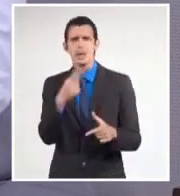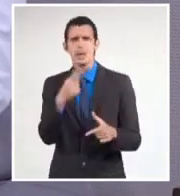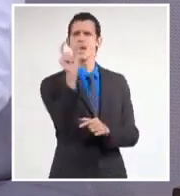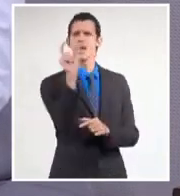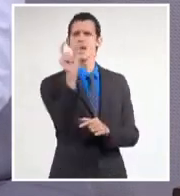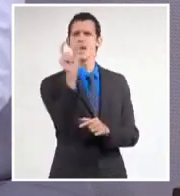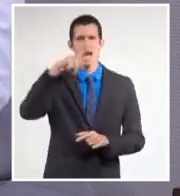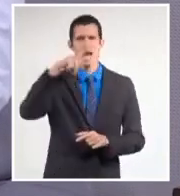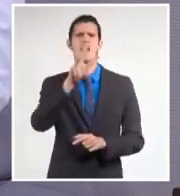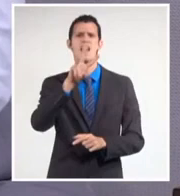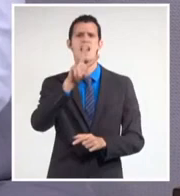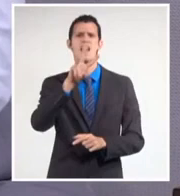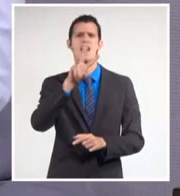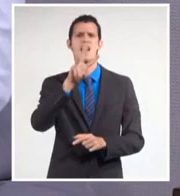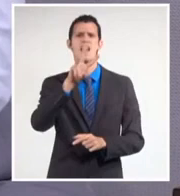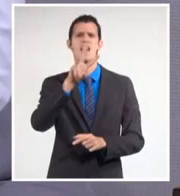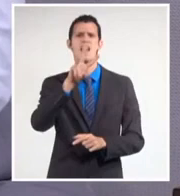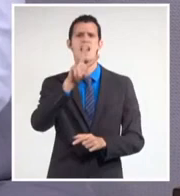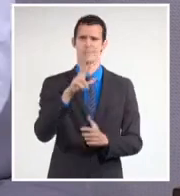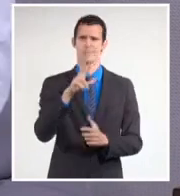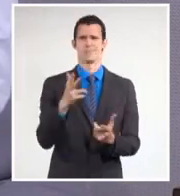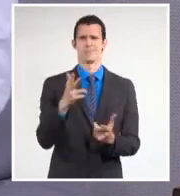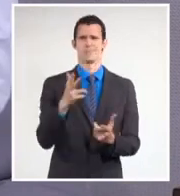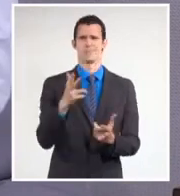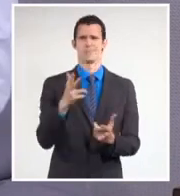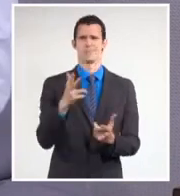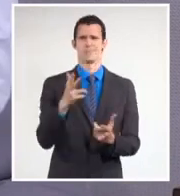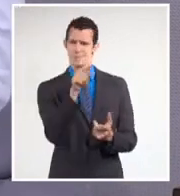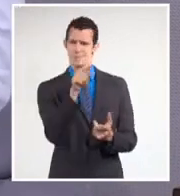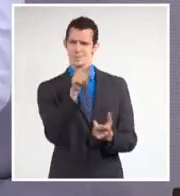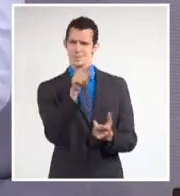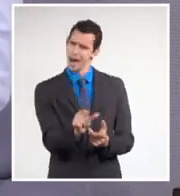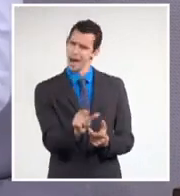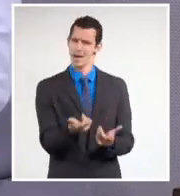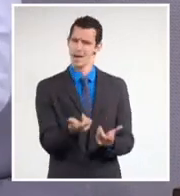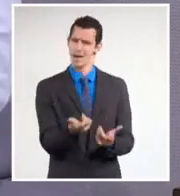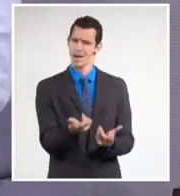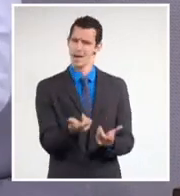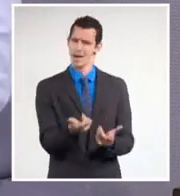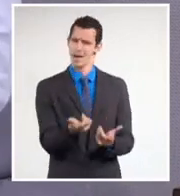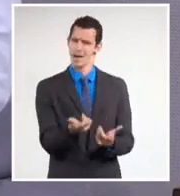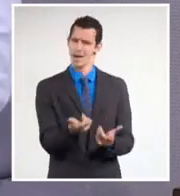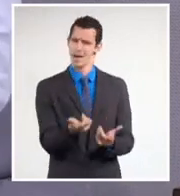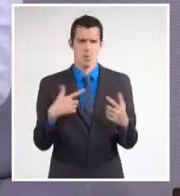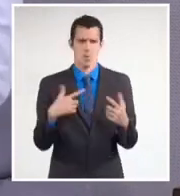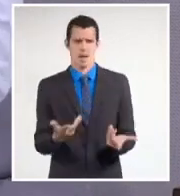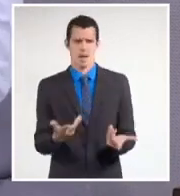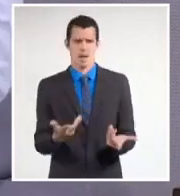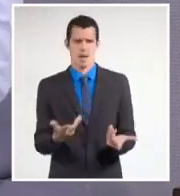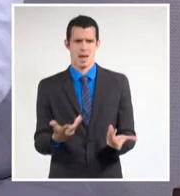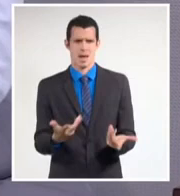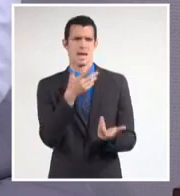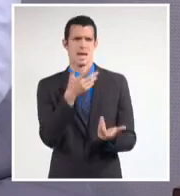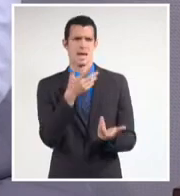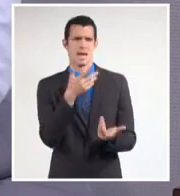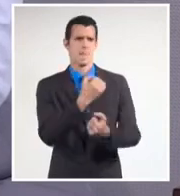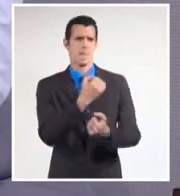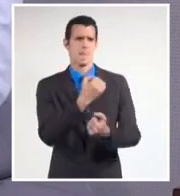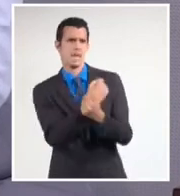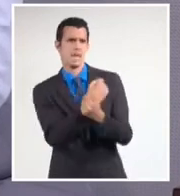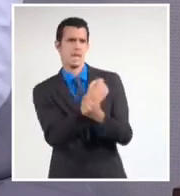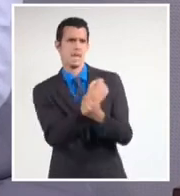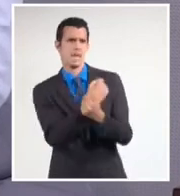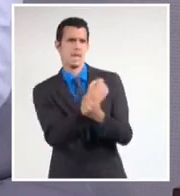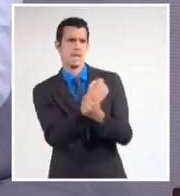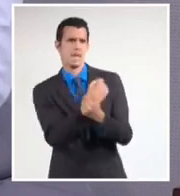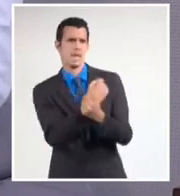y coincidía en que no es un verbo exagerado, sino se trata de levantar ese universo de Cuba, no solo desde el punto